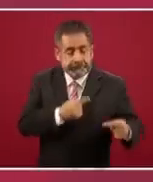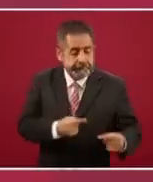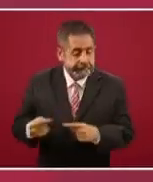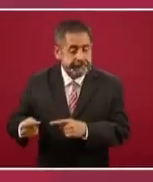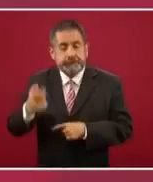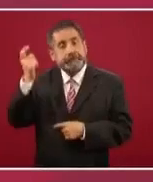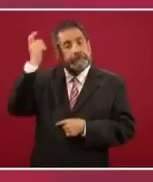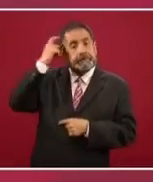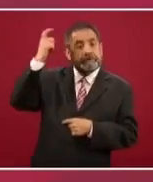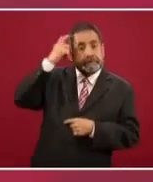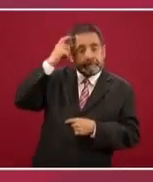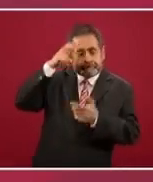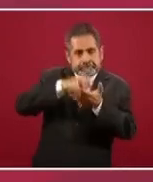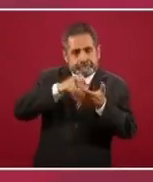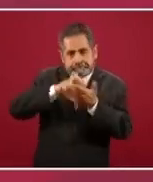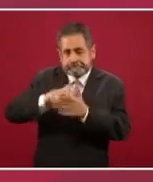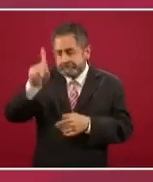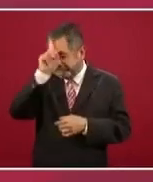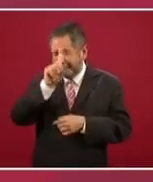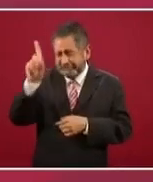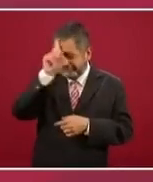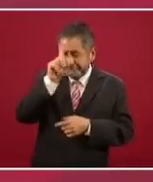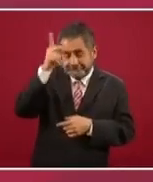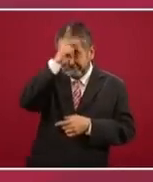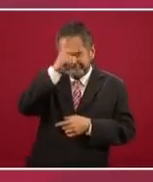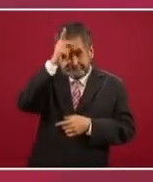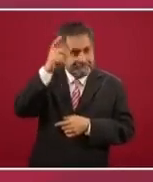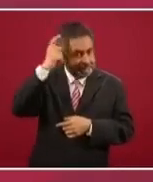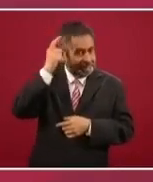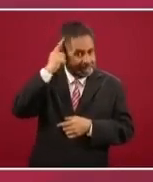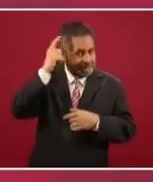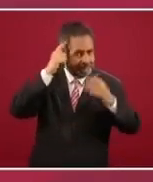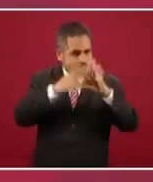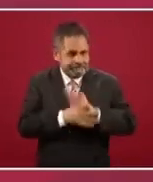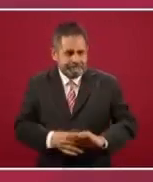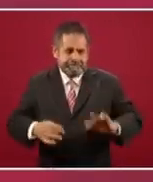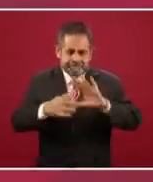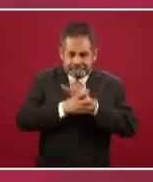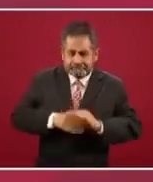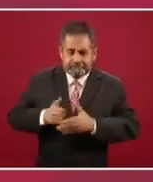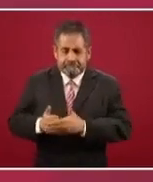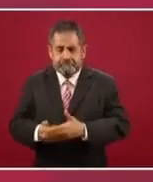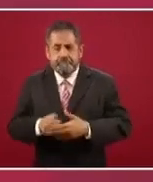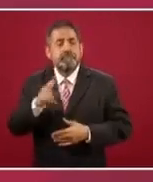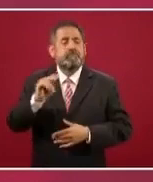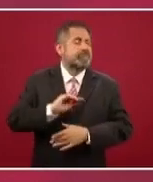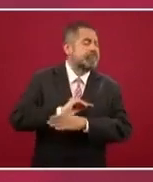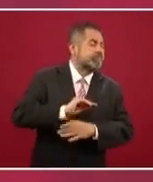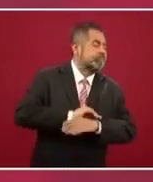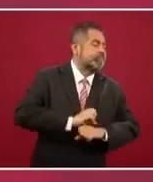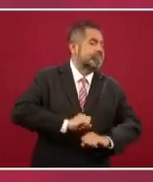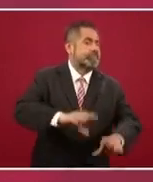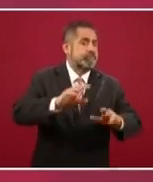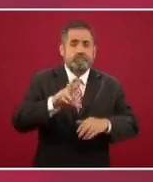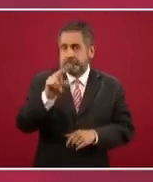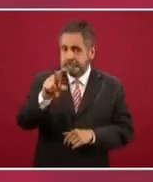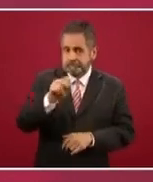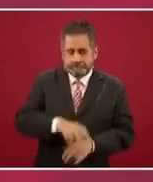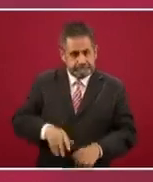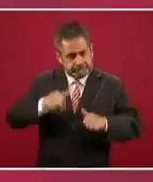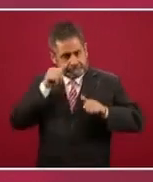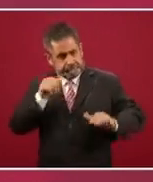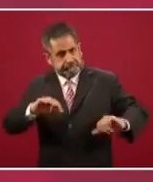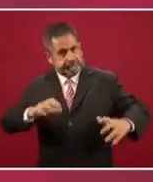salud mental, porque ahí se generan muchas acciones descuidando a la juventud que ha sido abandonada también en